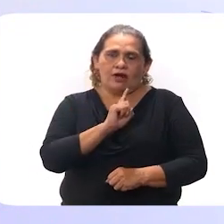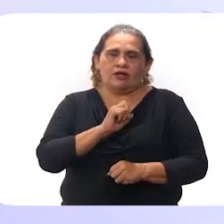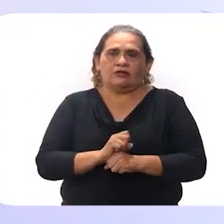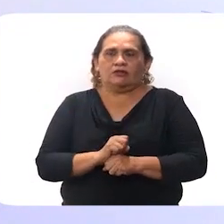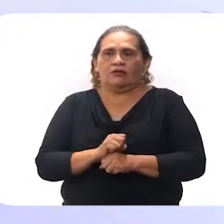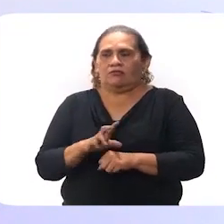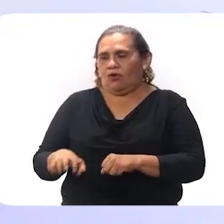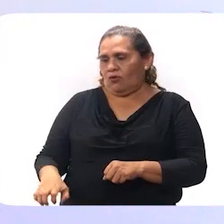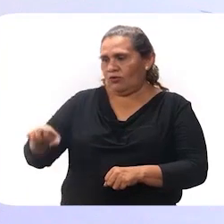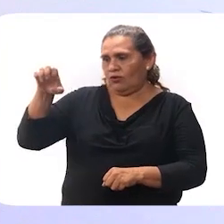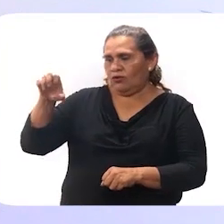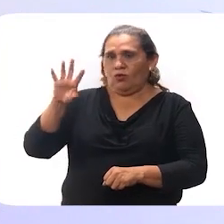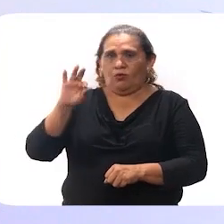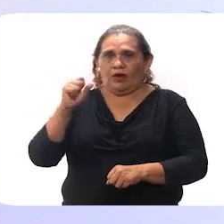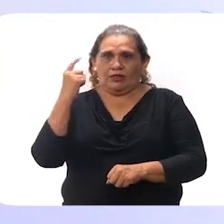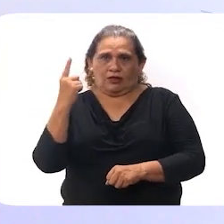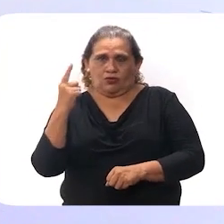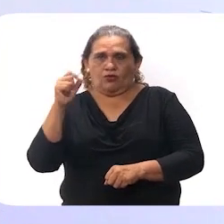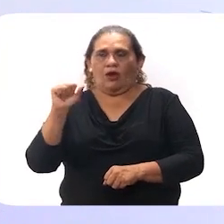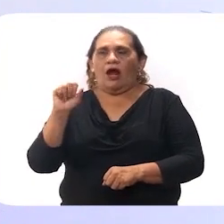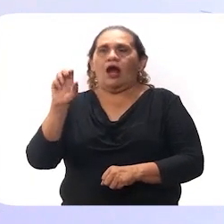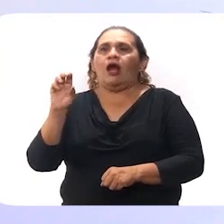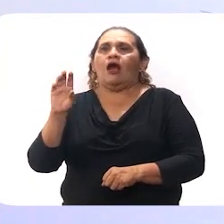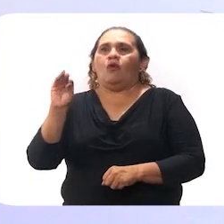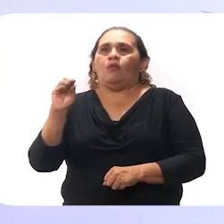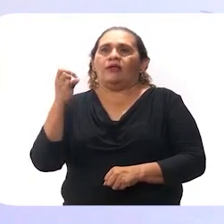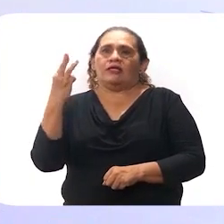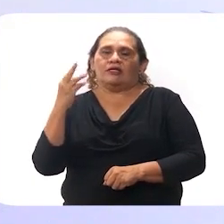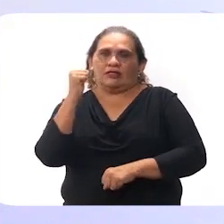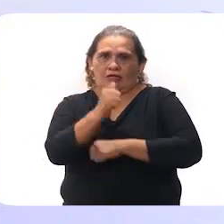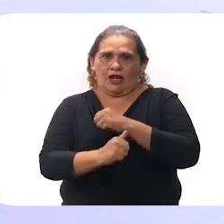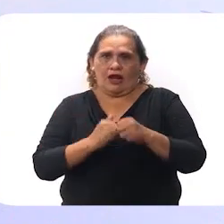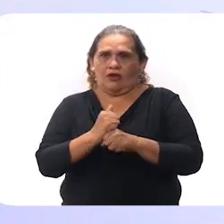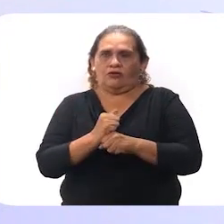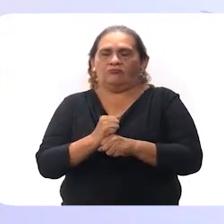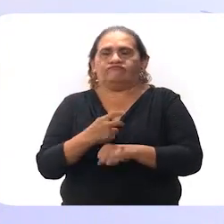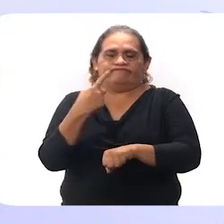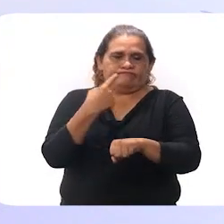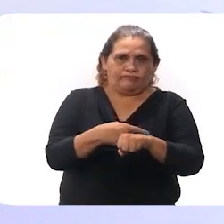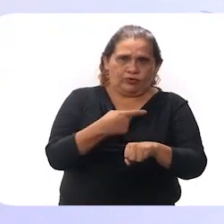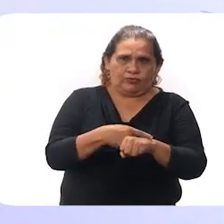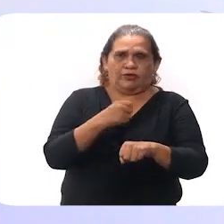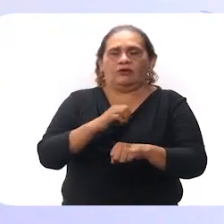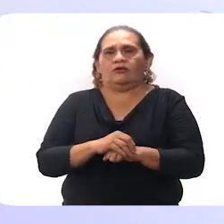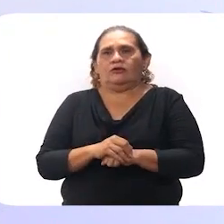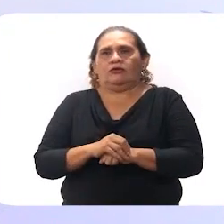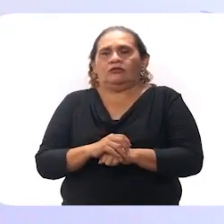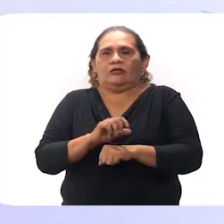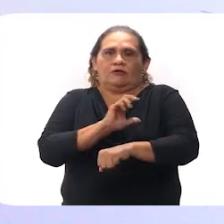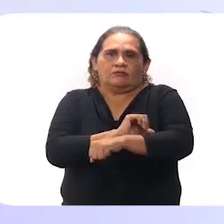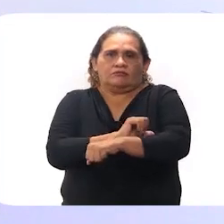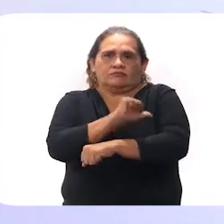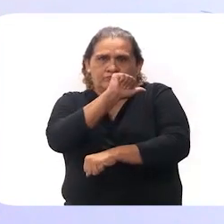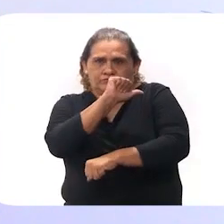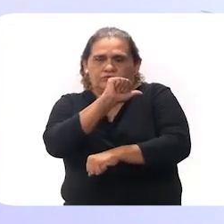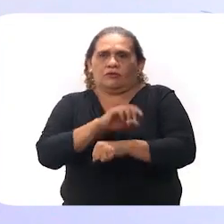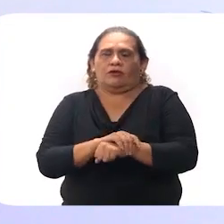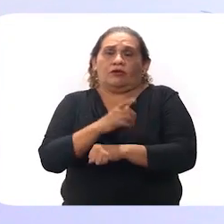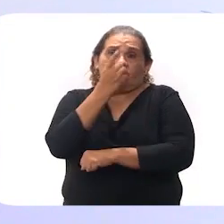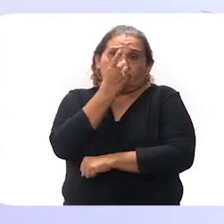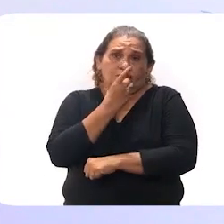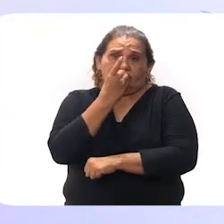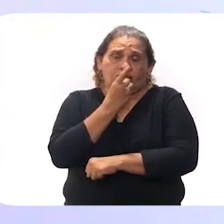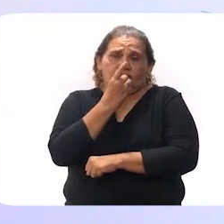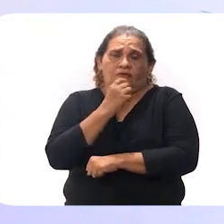de un rango de edad de 41 a 93 años. Sus principales enfermedades fueron hipertensión arterial,